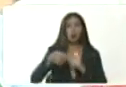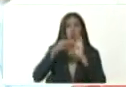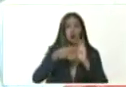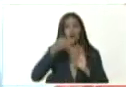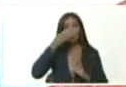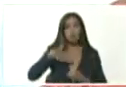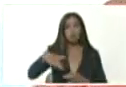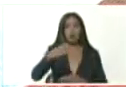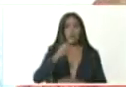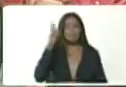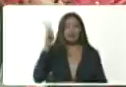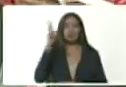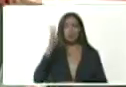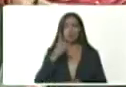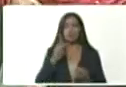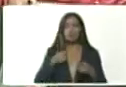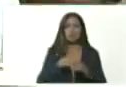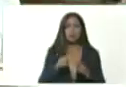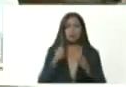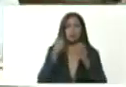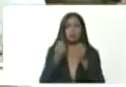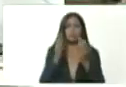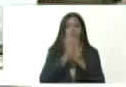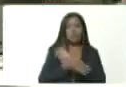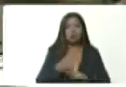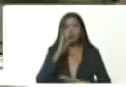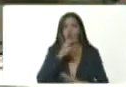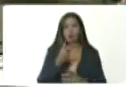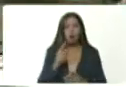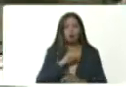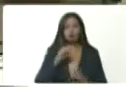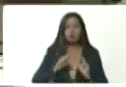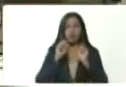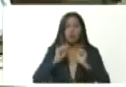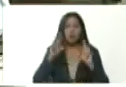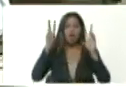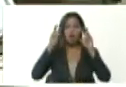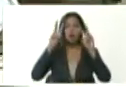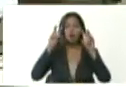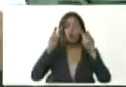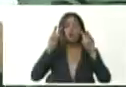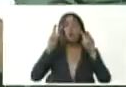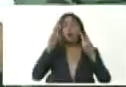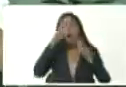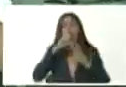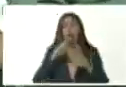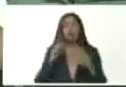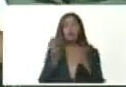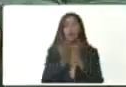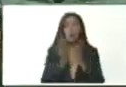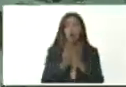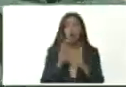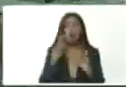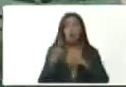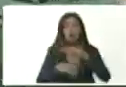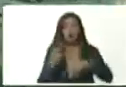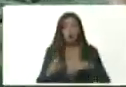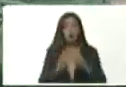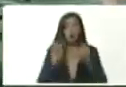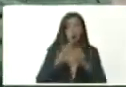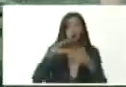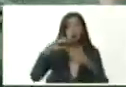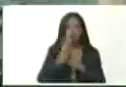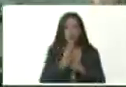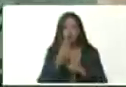pueblo venezuela será invencible avancemos hacia el nuevo año escolar con producción con trabajo con educación con cultura